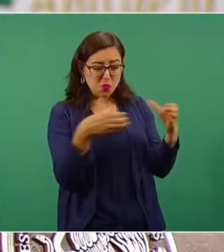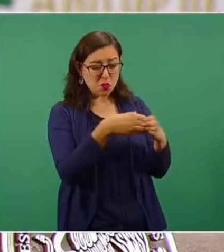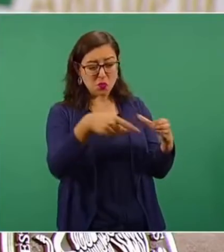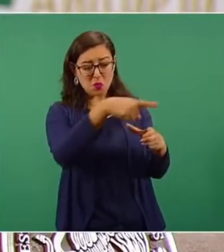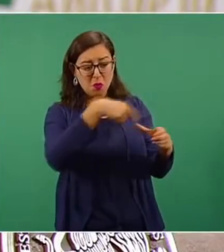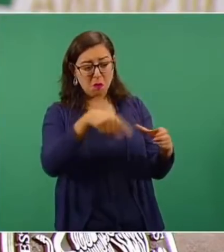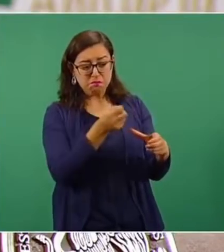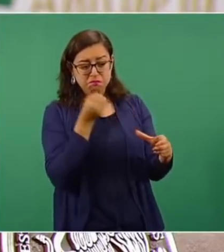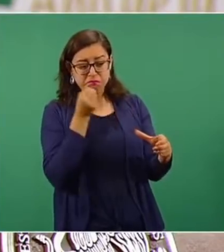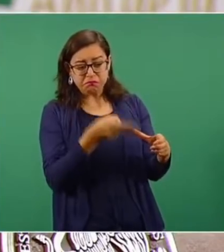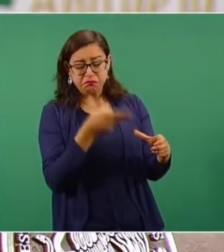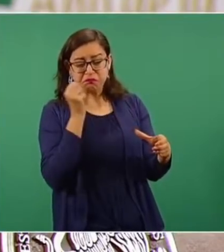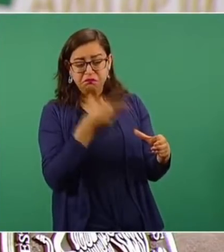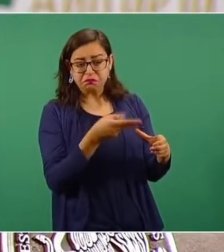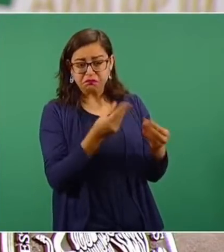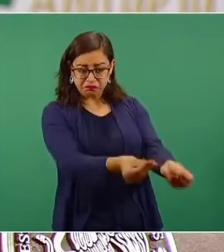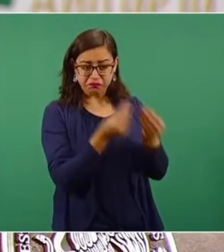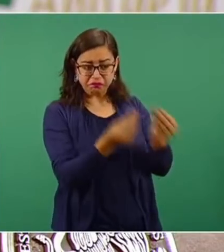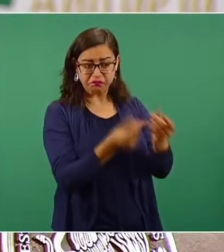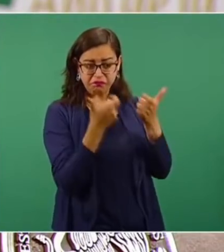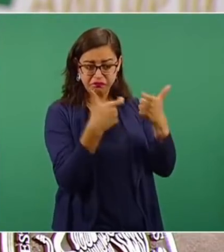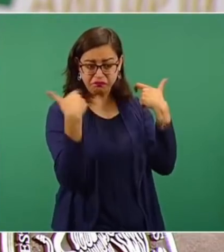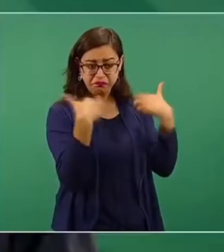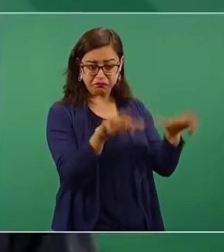y muchos tienen poco.